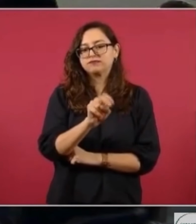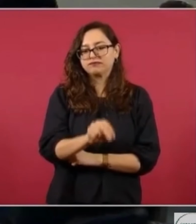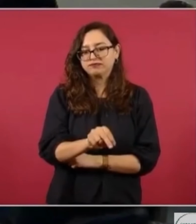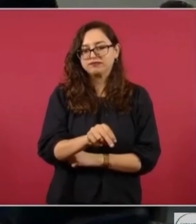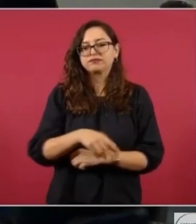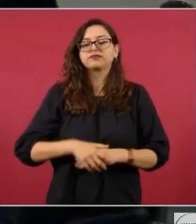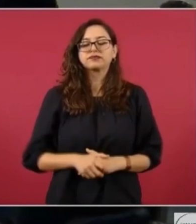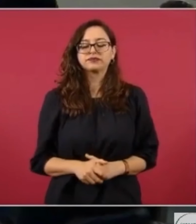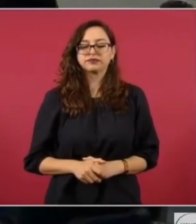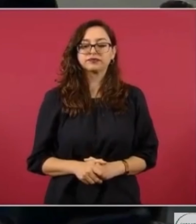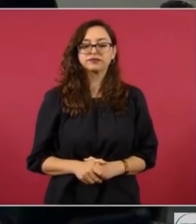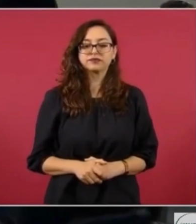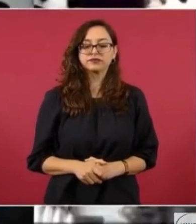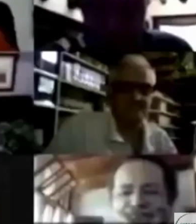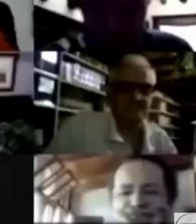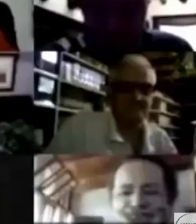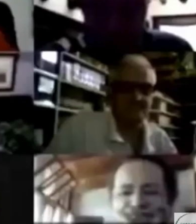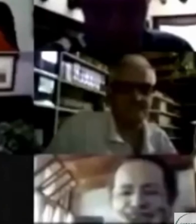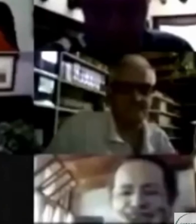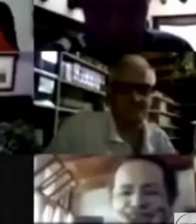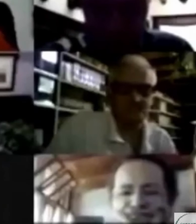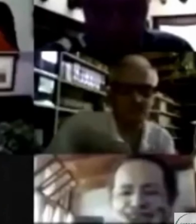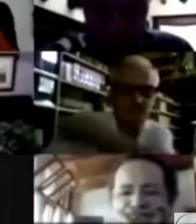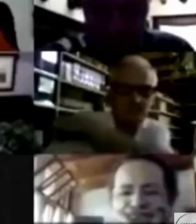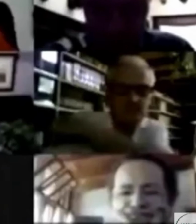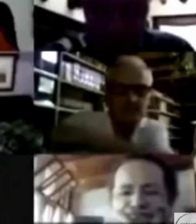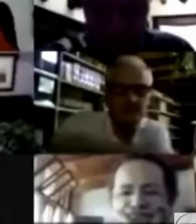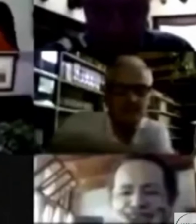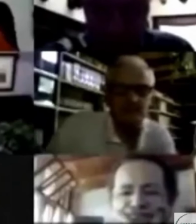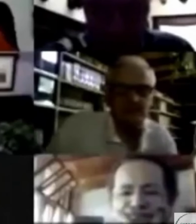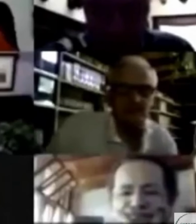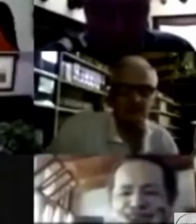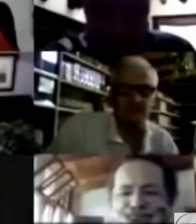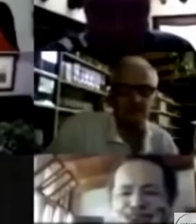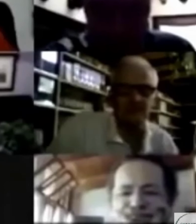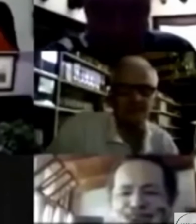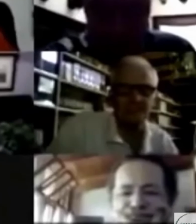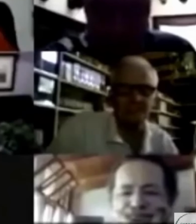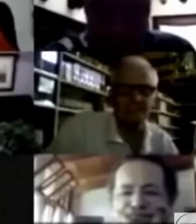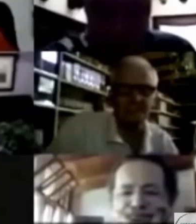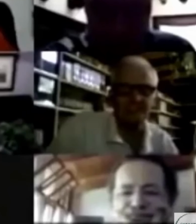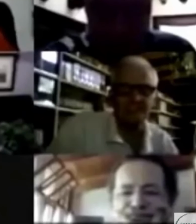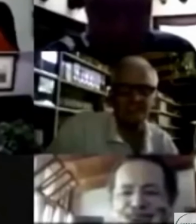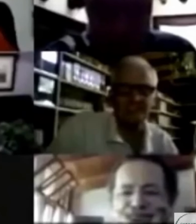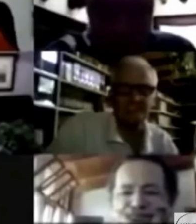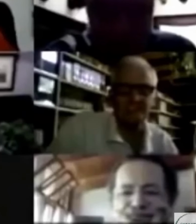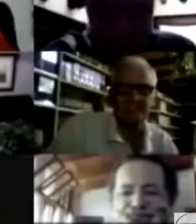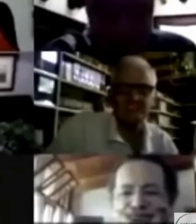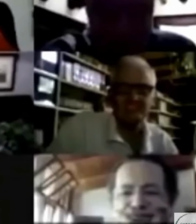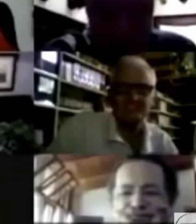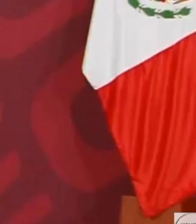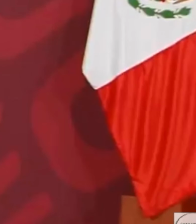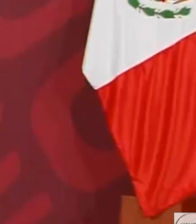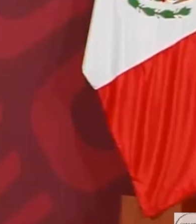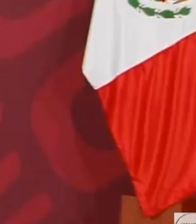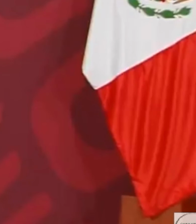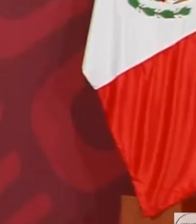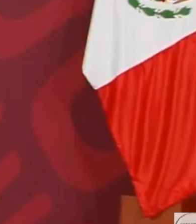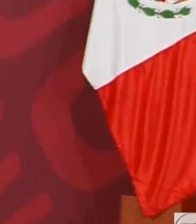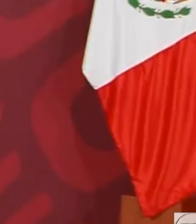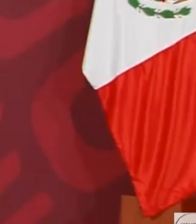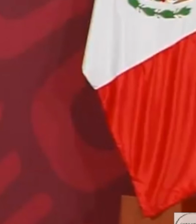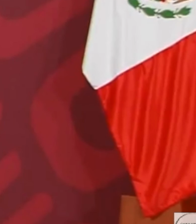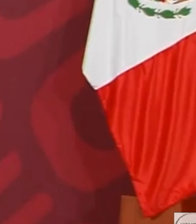dominio, todas. Y sus obras, la cancelación del Naim y la creación del Santa